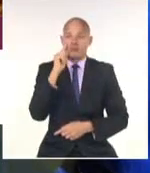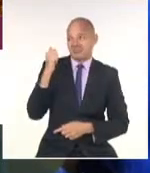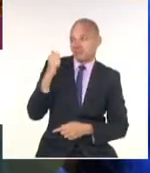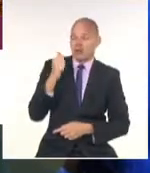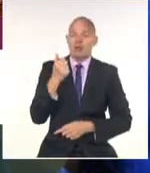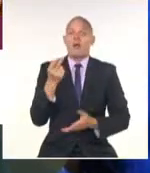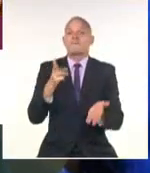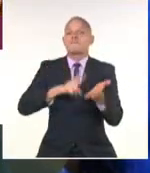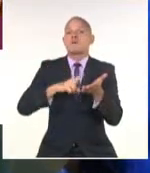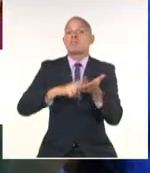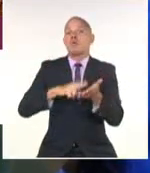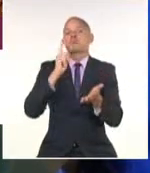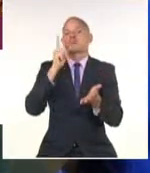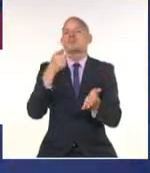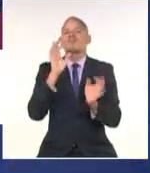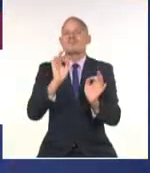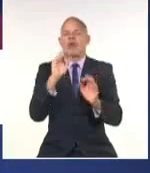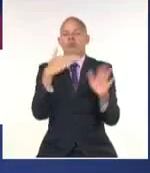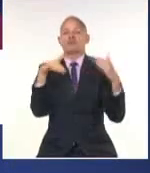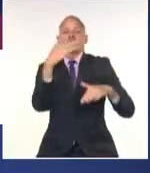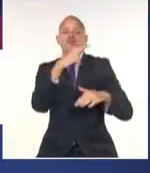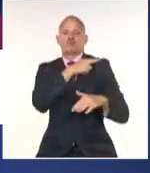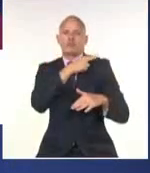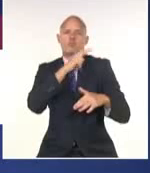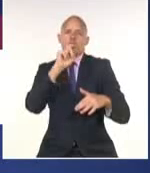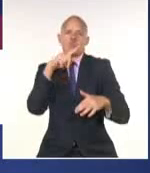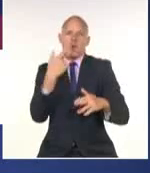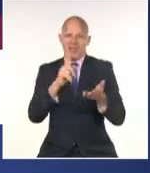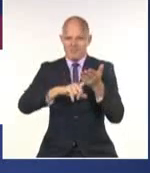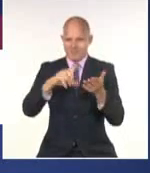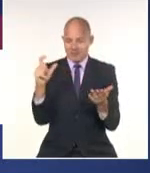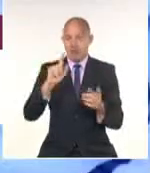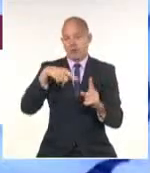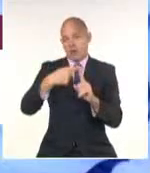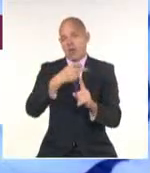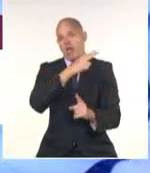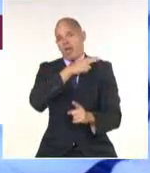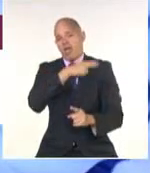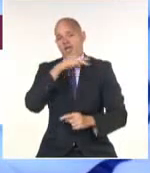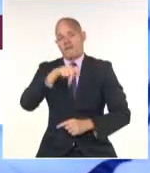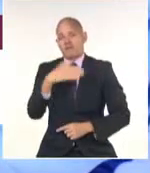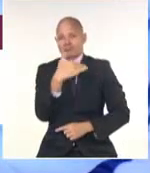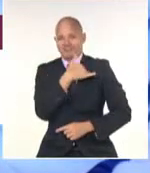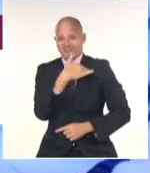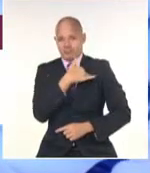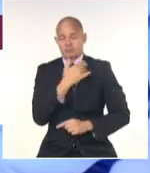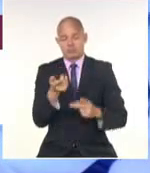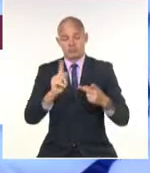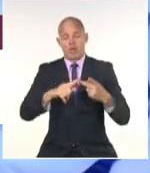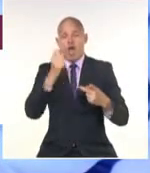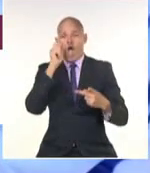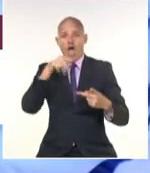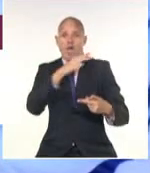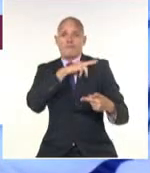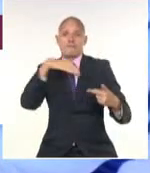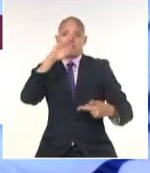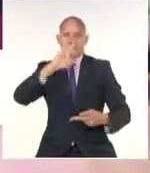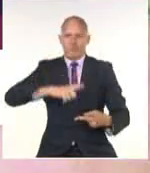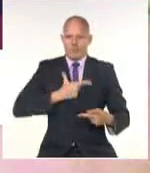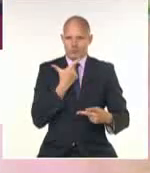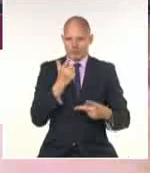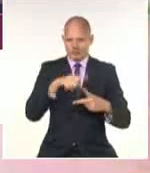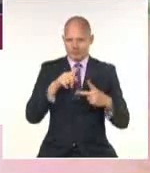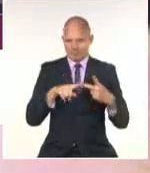Partido y jefe de la Dirección Política de las Fuerzas Armadas Revolucionarias, y Alpidio Alonso Grau, ministro de